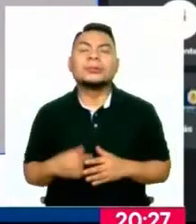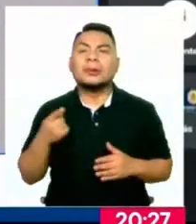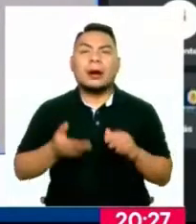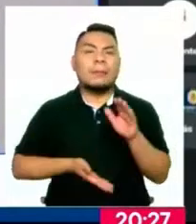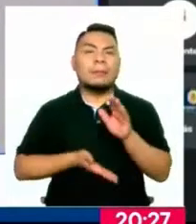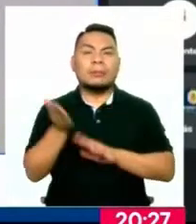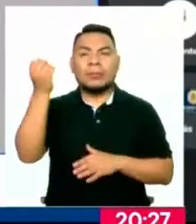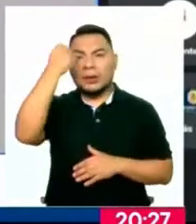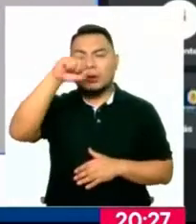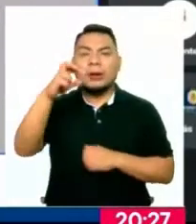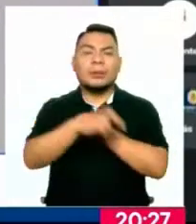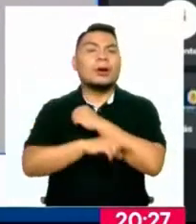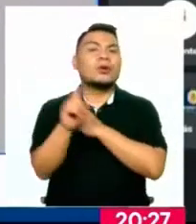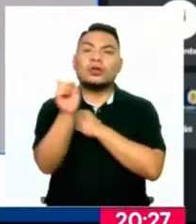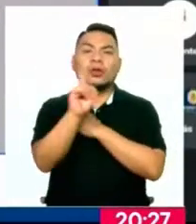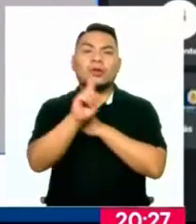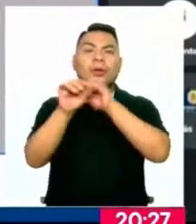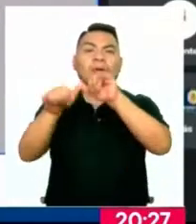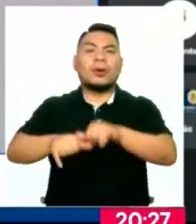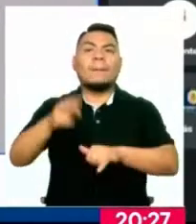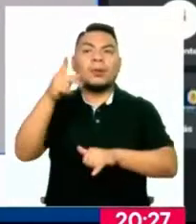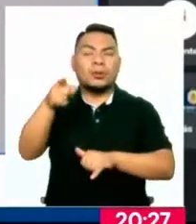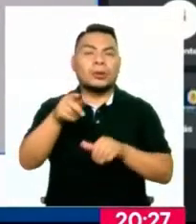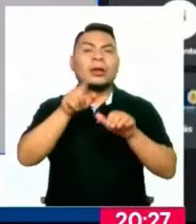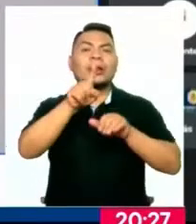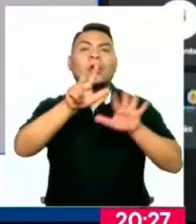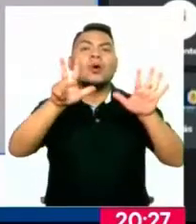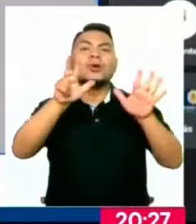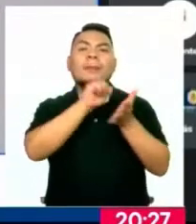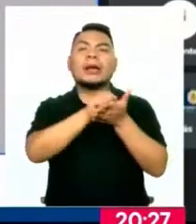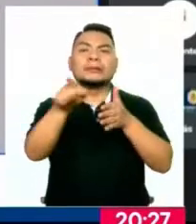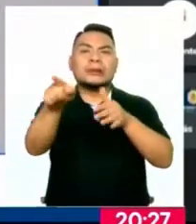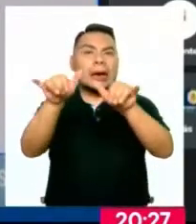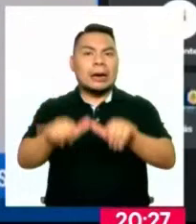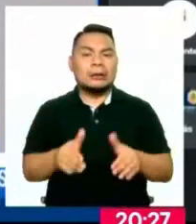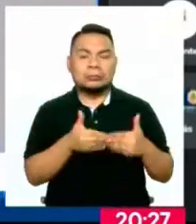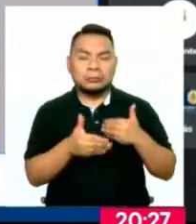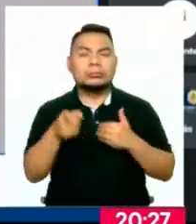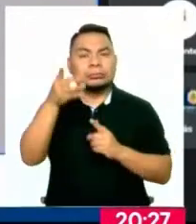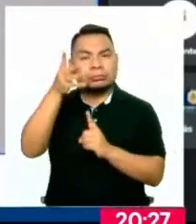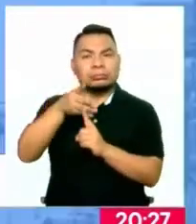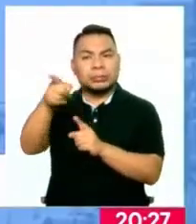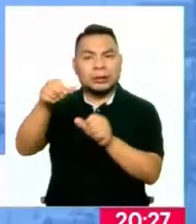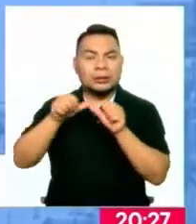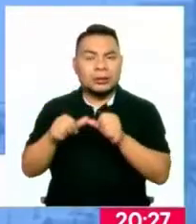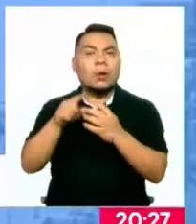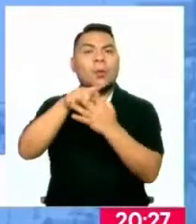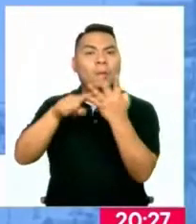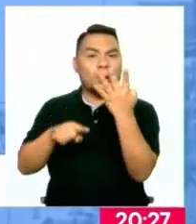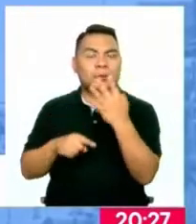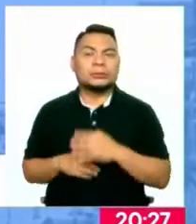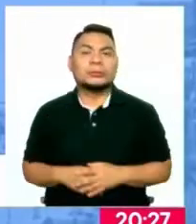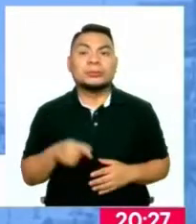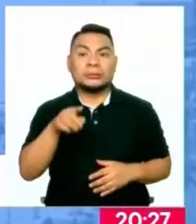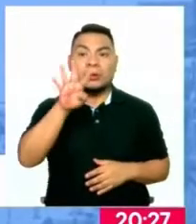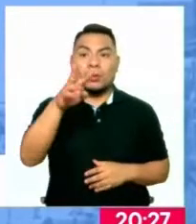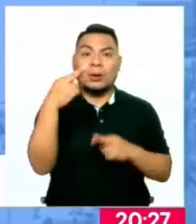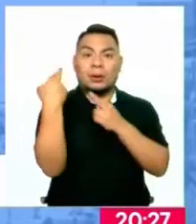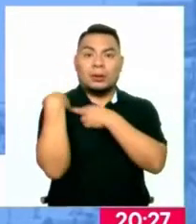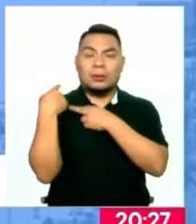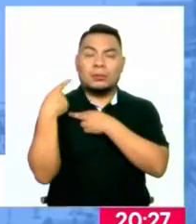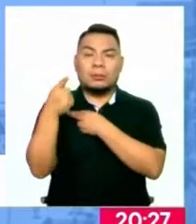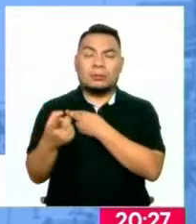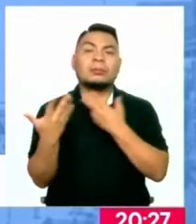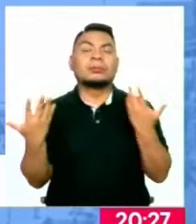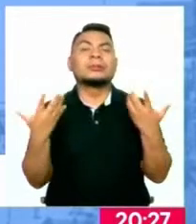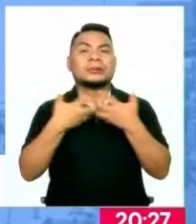impedimento de salida del país por el plazo de 18 meses contra los siguientes investigados. Los cuatro representantes de la